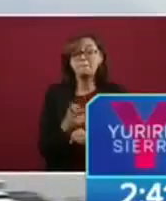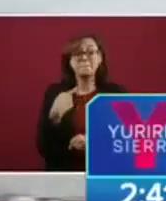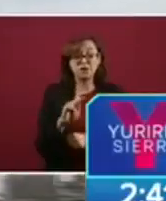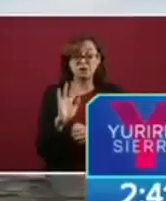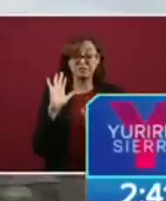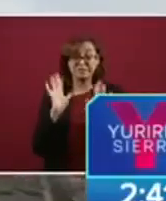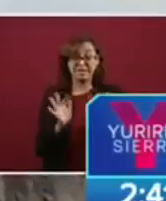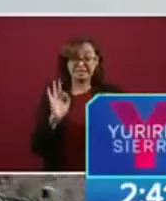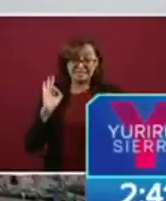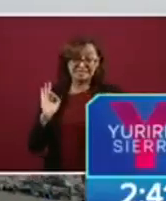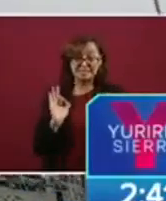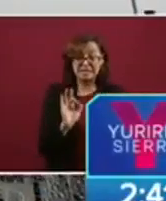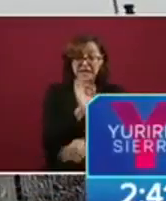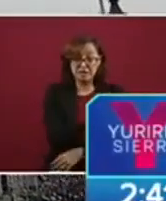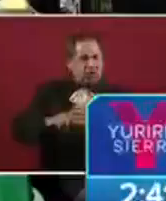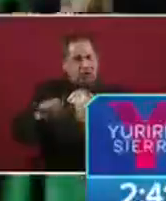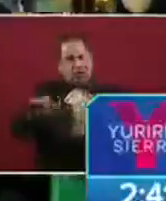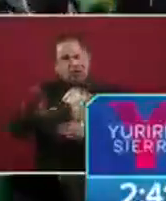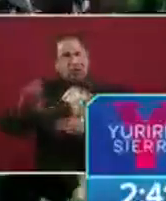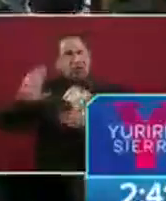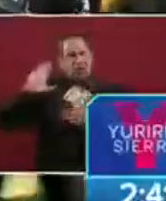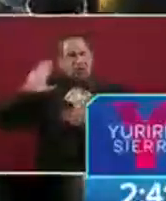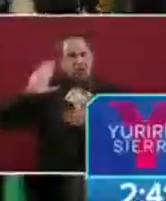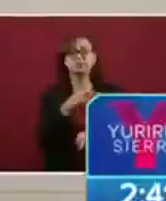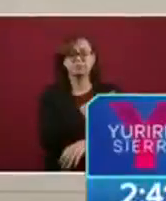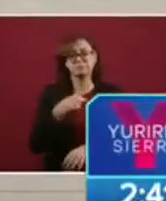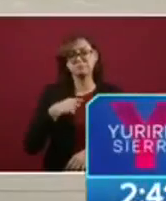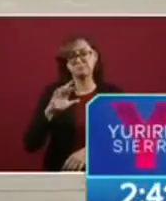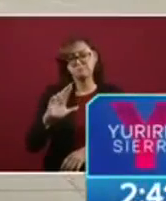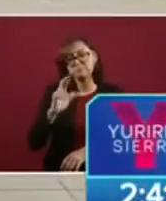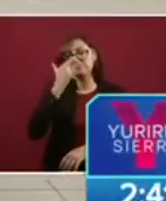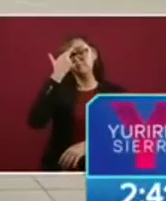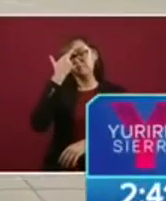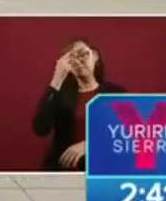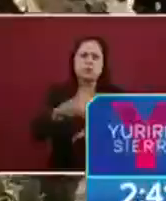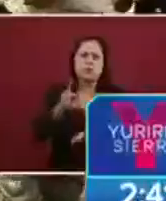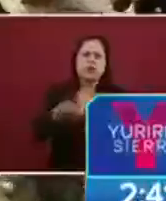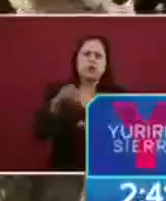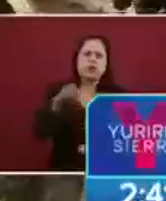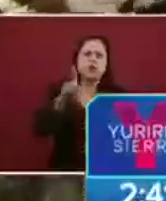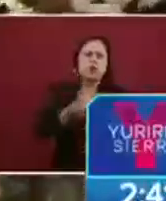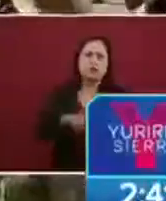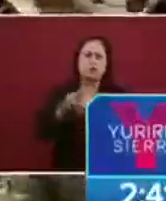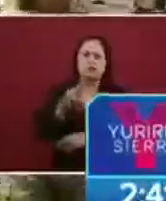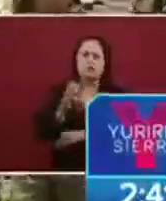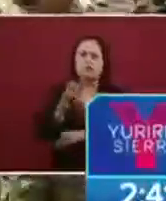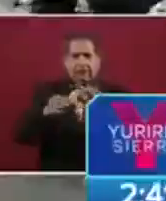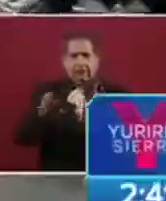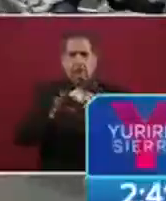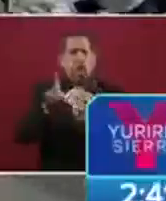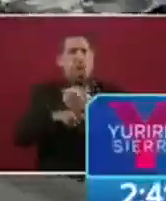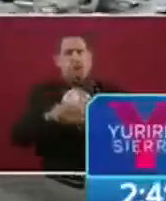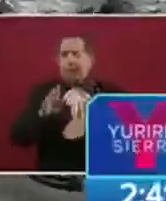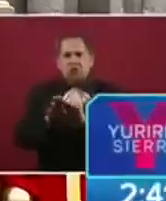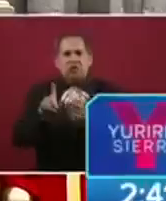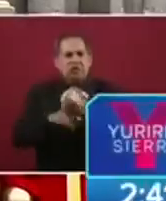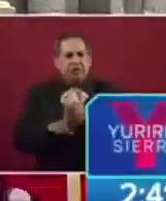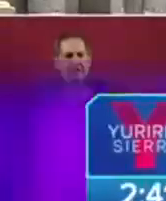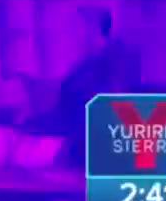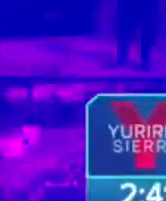En el desfile militar del 16 de septiembre participaron más de 13.000 personas y por primera vez marchó la Guardia Nacional.